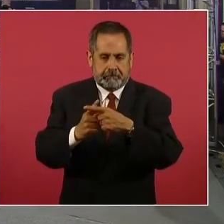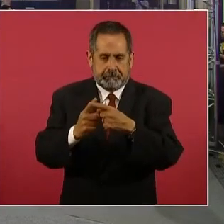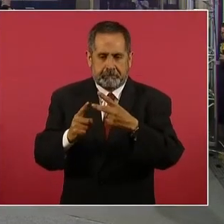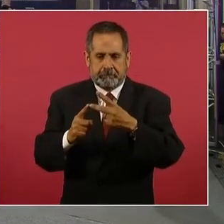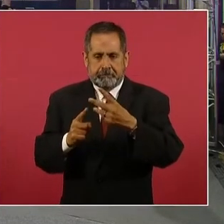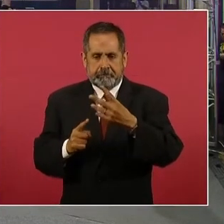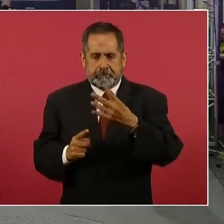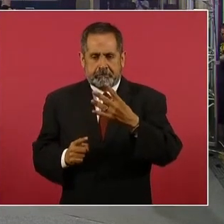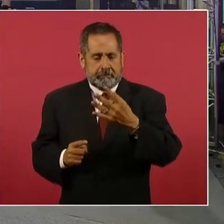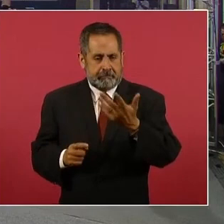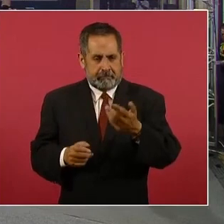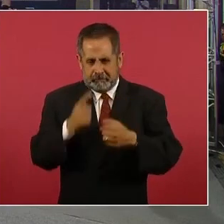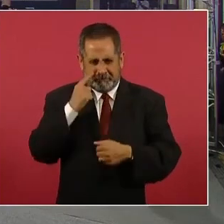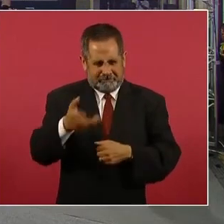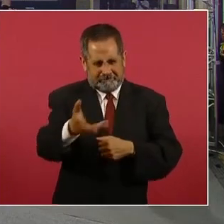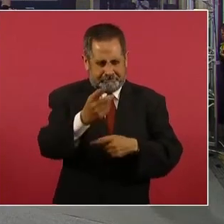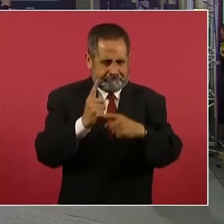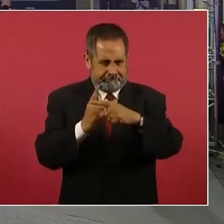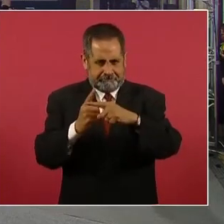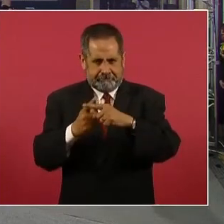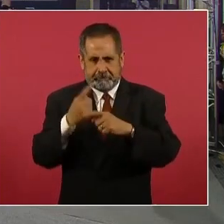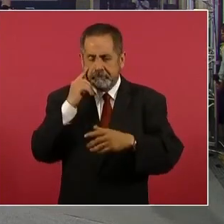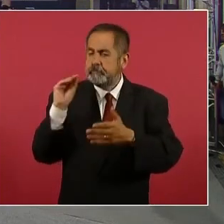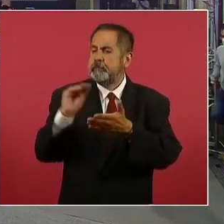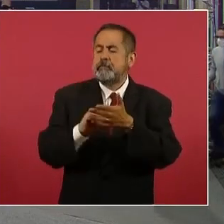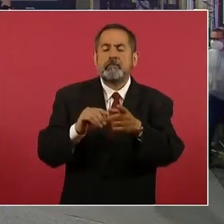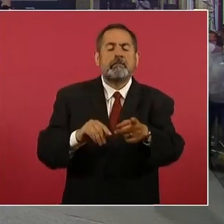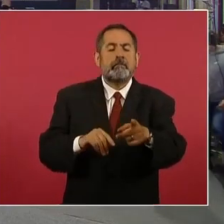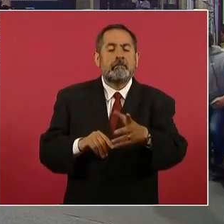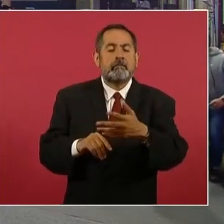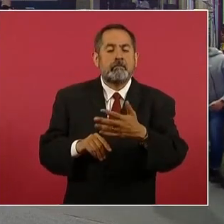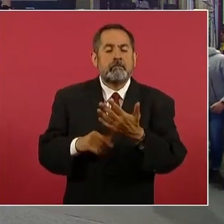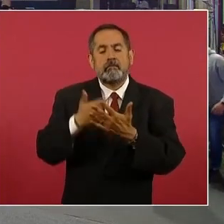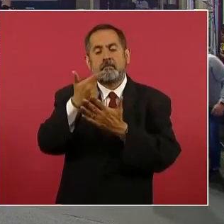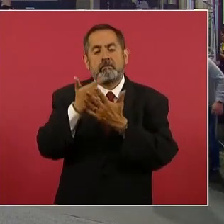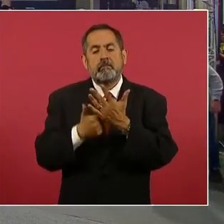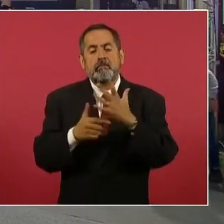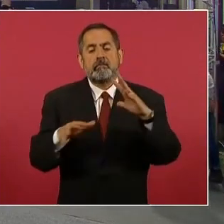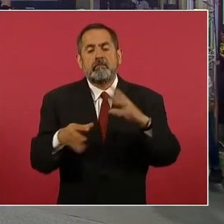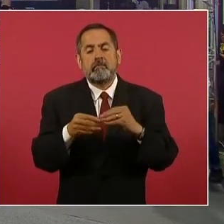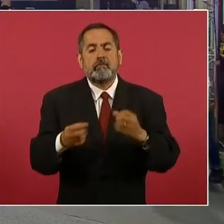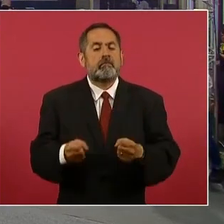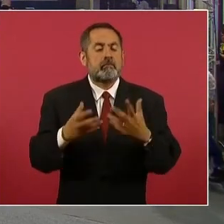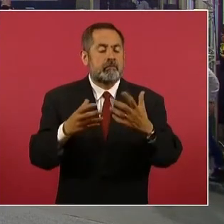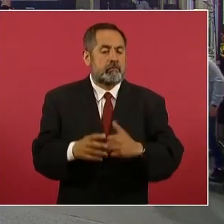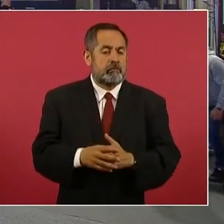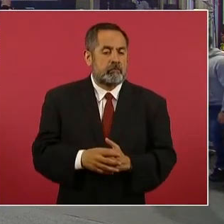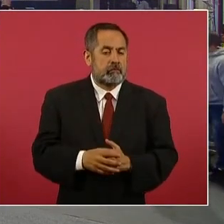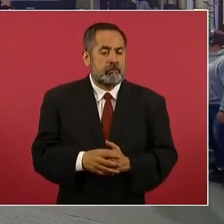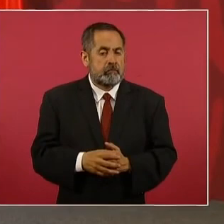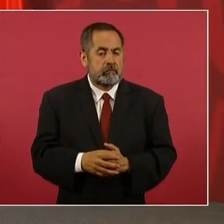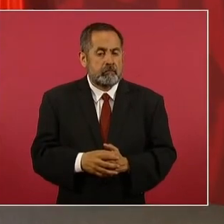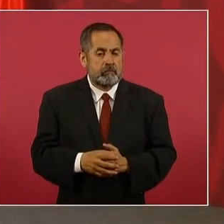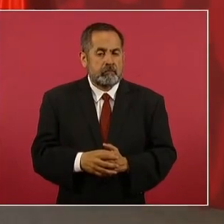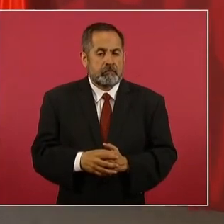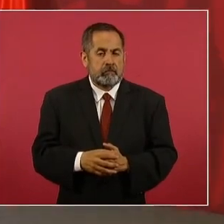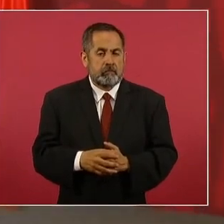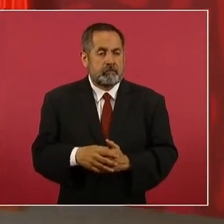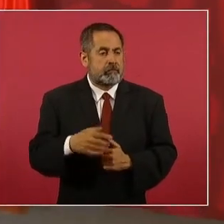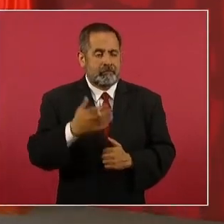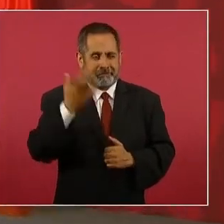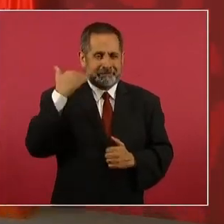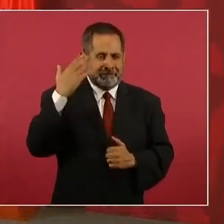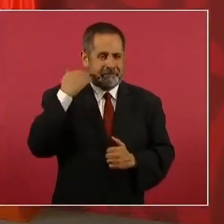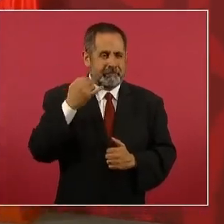vamos a sumarle, pon la lista de las condonaciones de